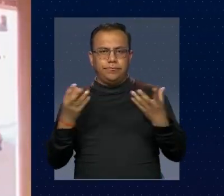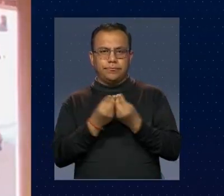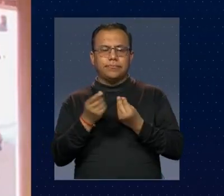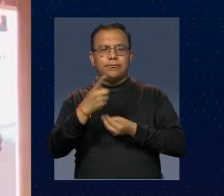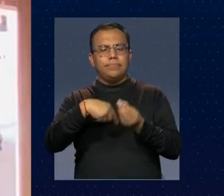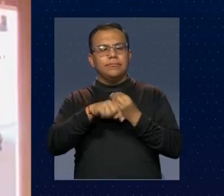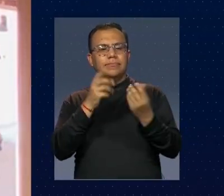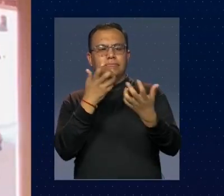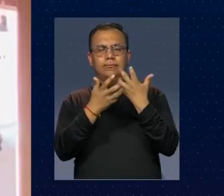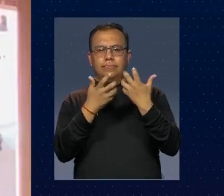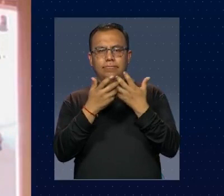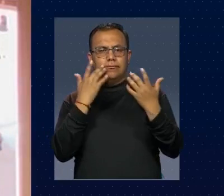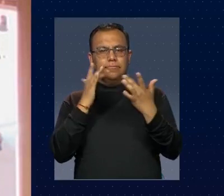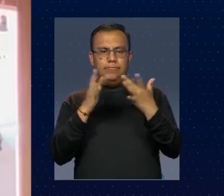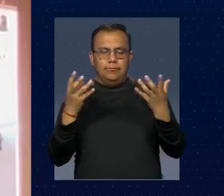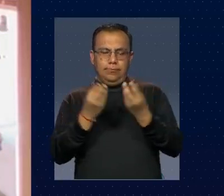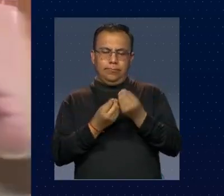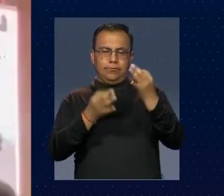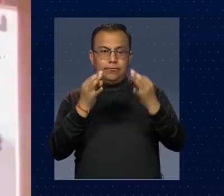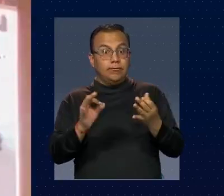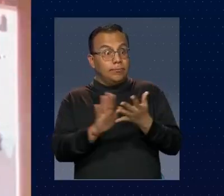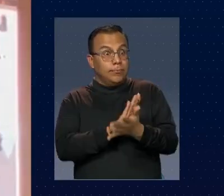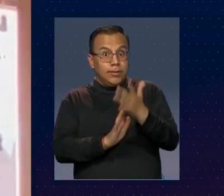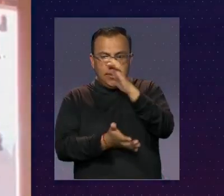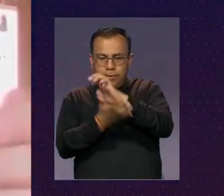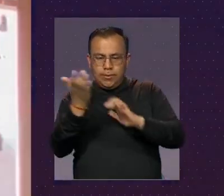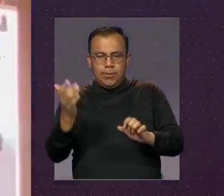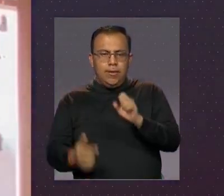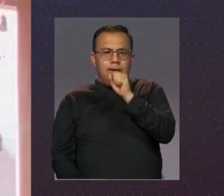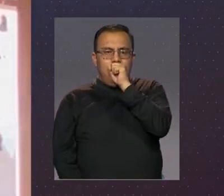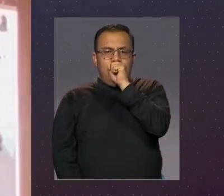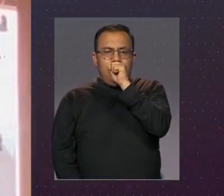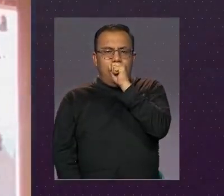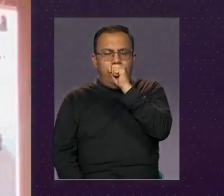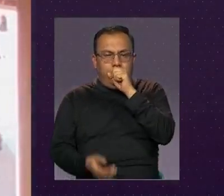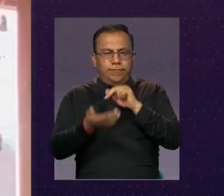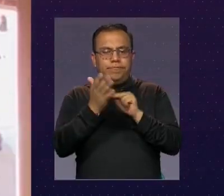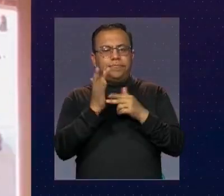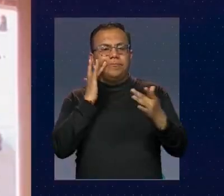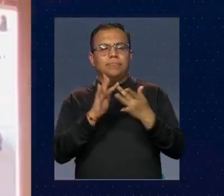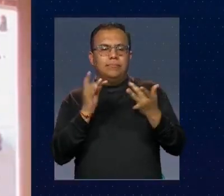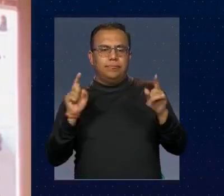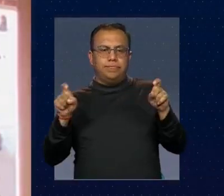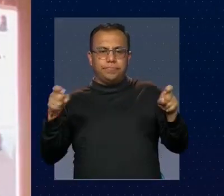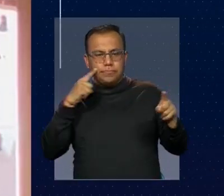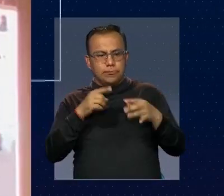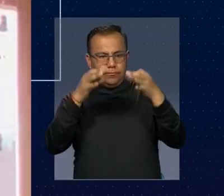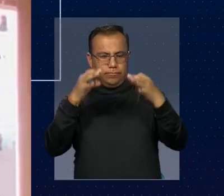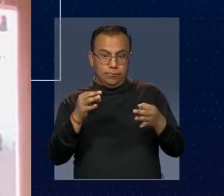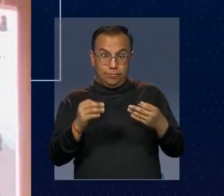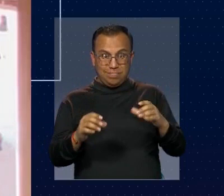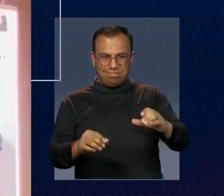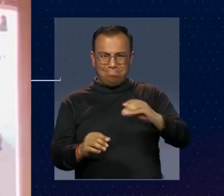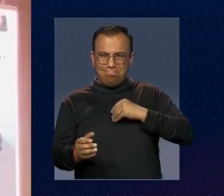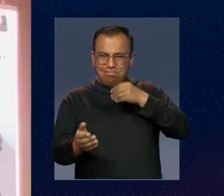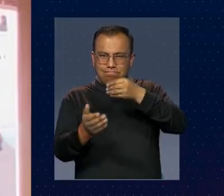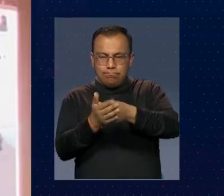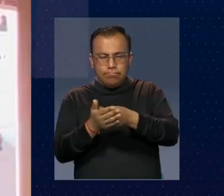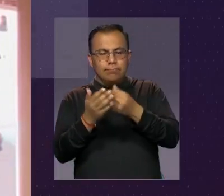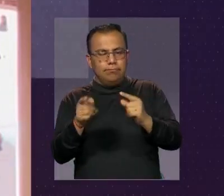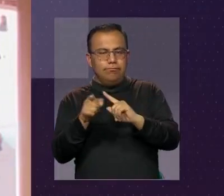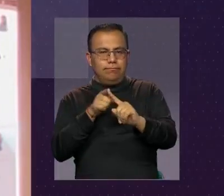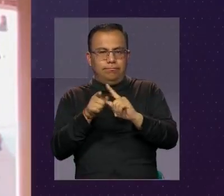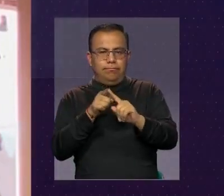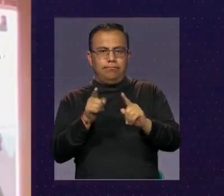las personas que hacían parte del Sisbén se les quitó el subsidio que tenían y llegaron a aumentar su tarifa, lo que tenían que pagar en